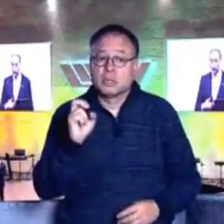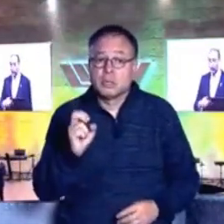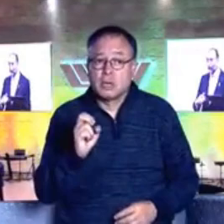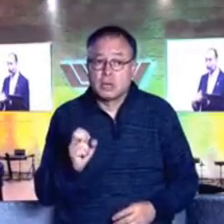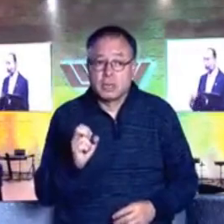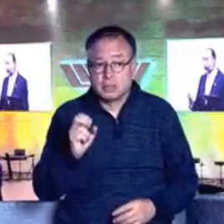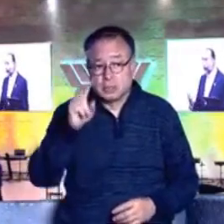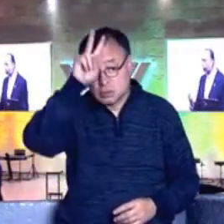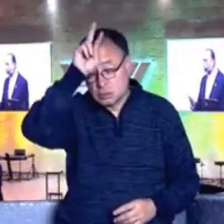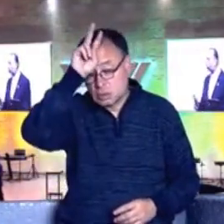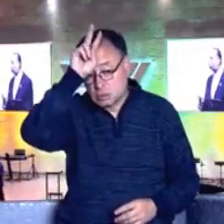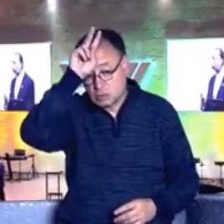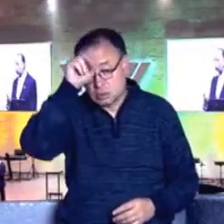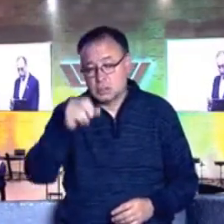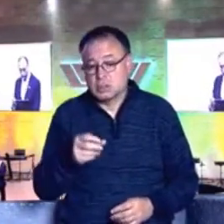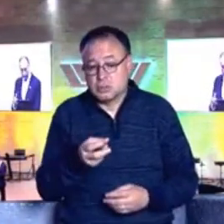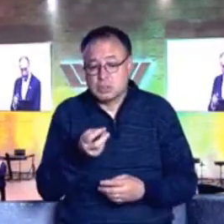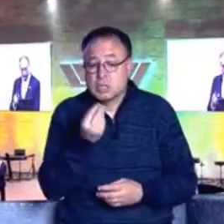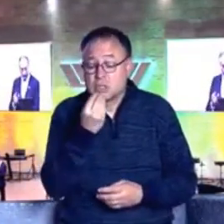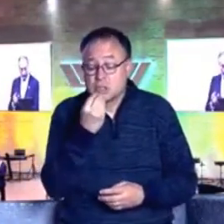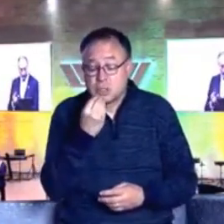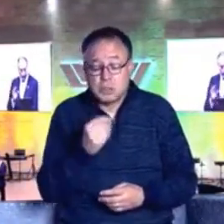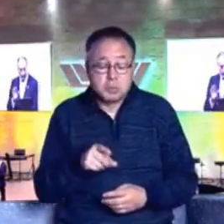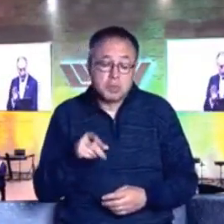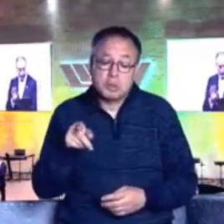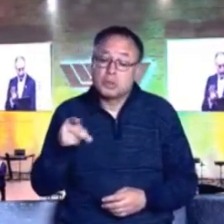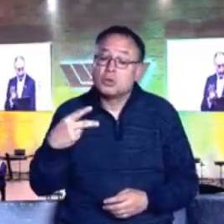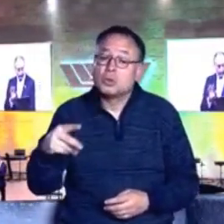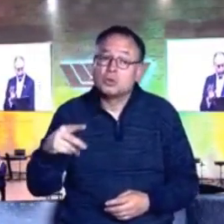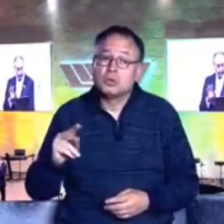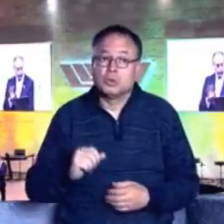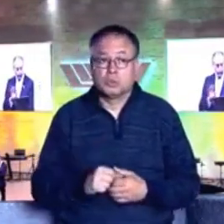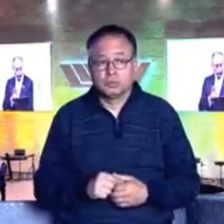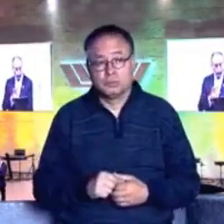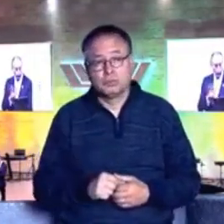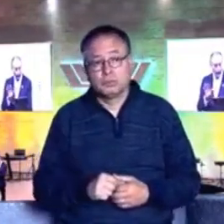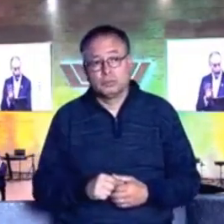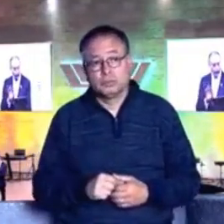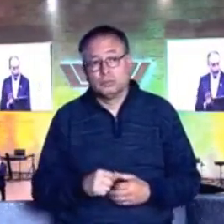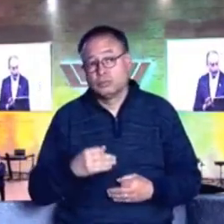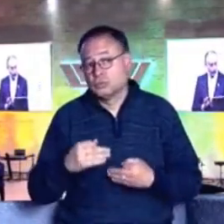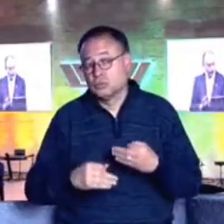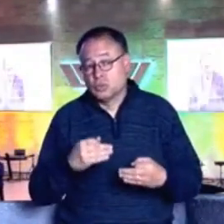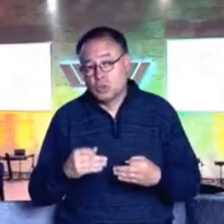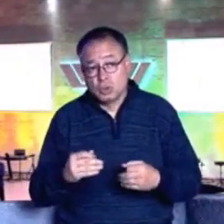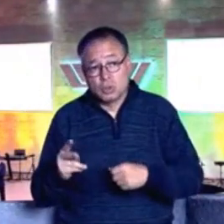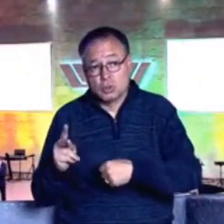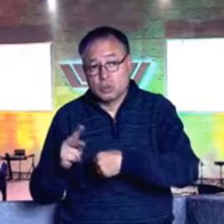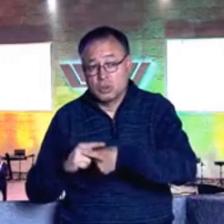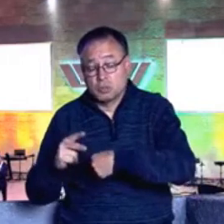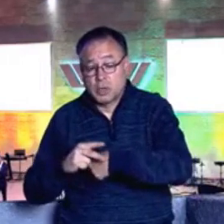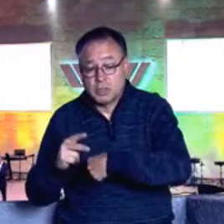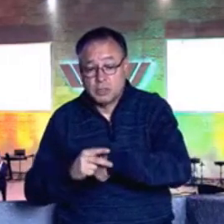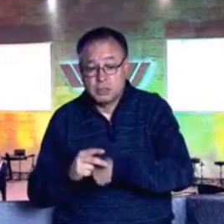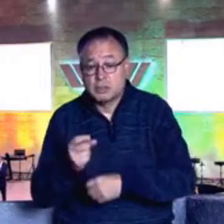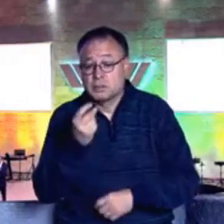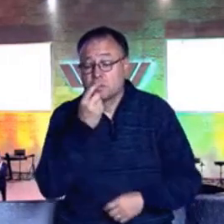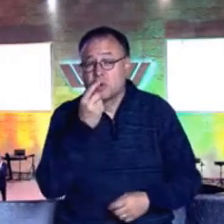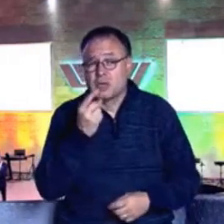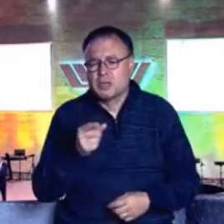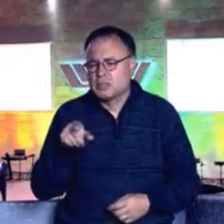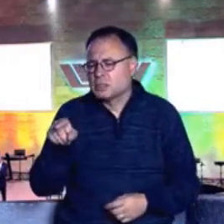conviene hacer a Dios socio de nuestra vida Y dice todas las naciones dirán que ustedes son